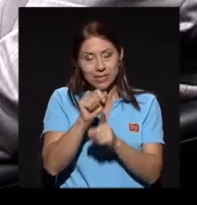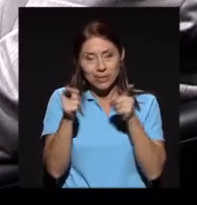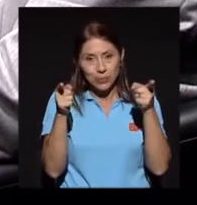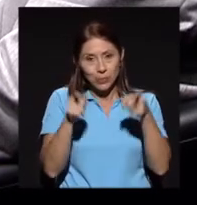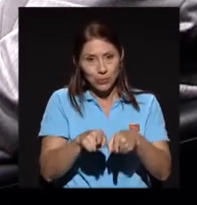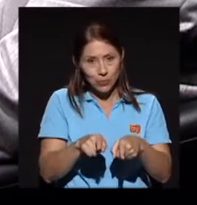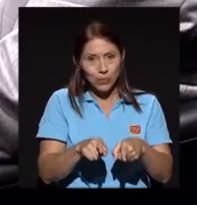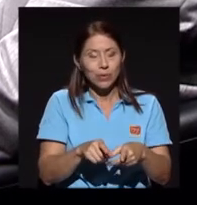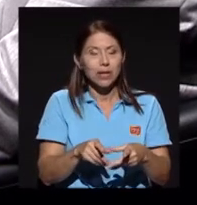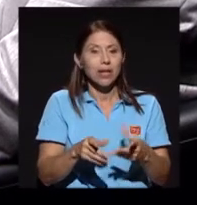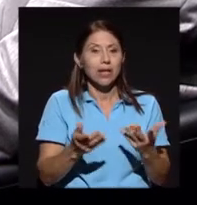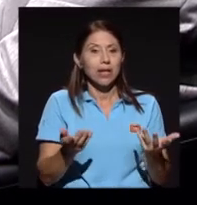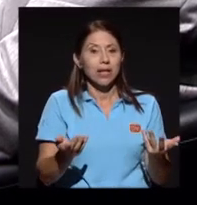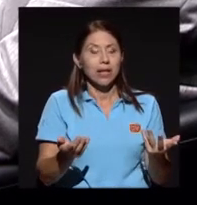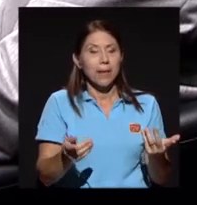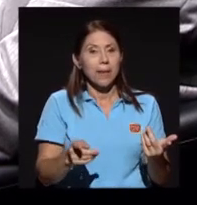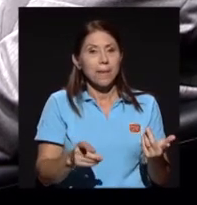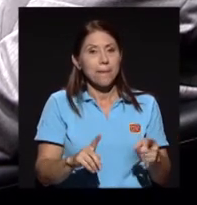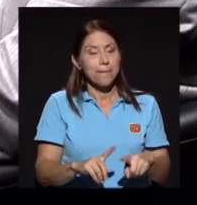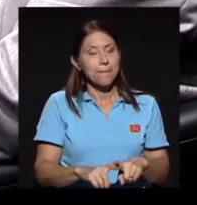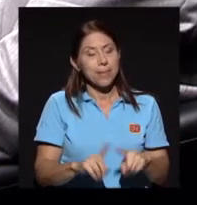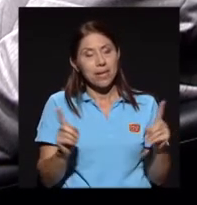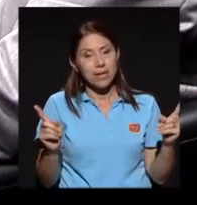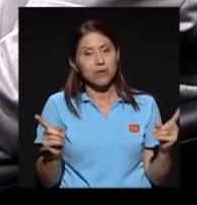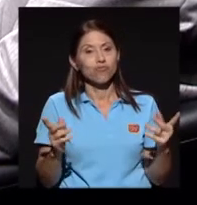del fuero interno, pero